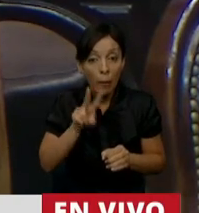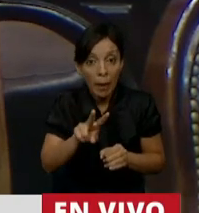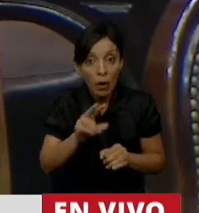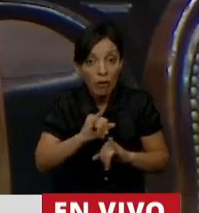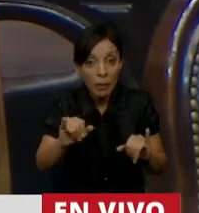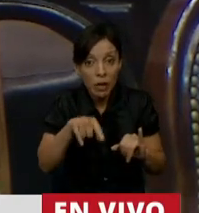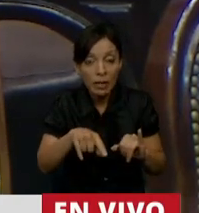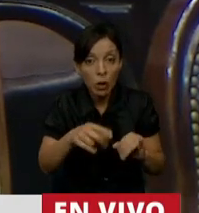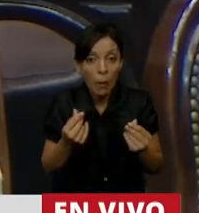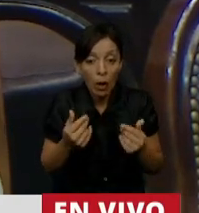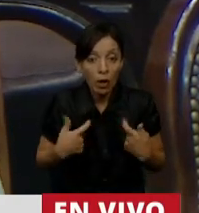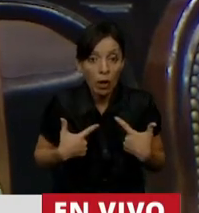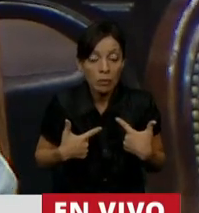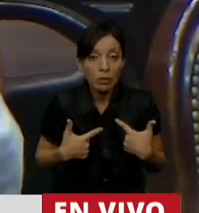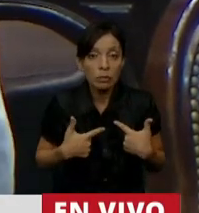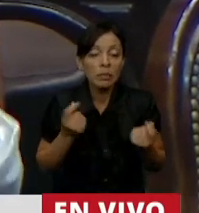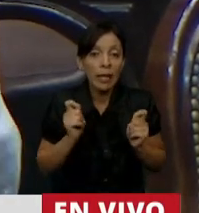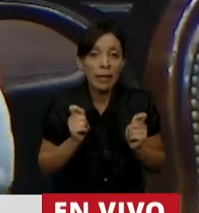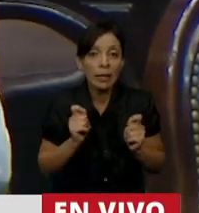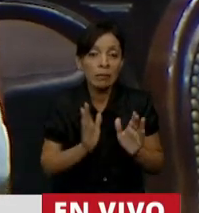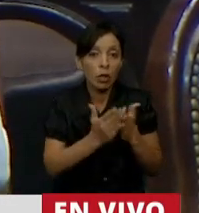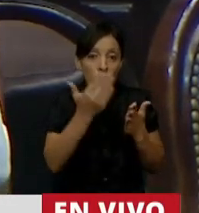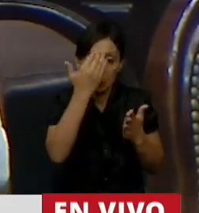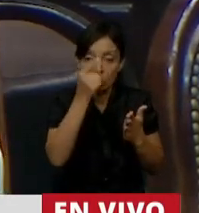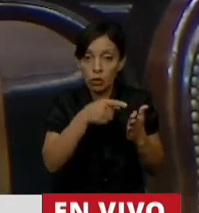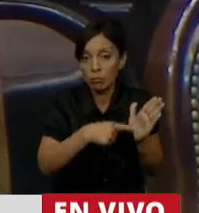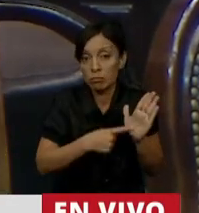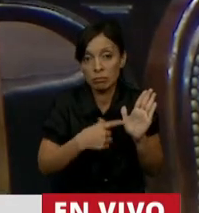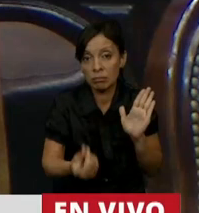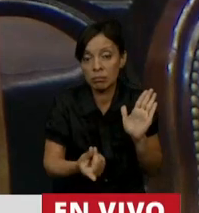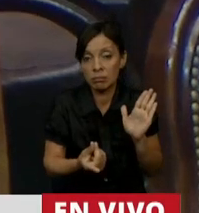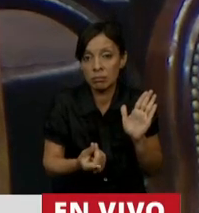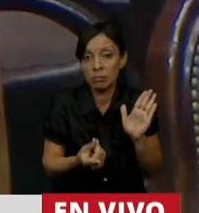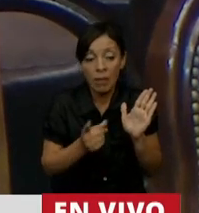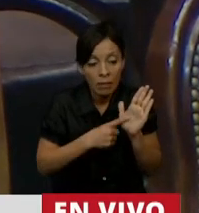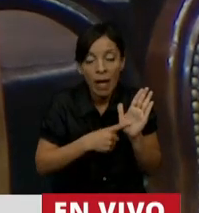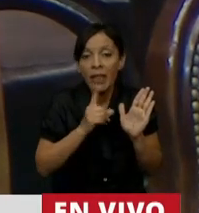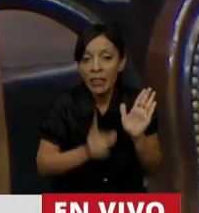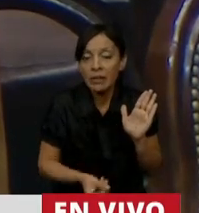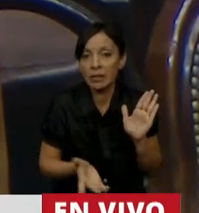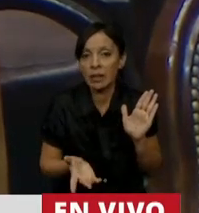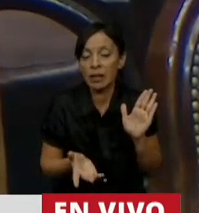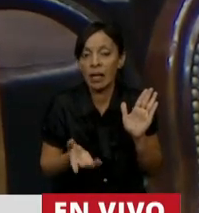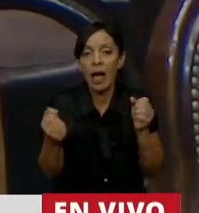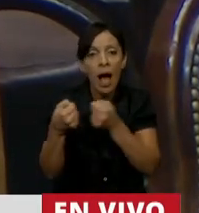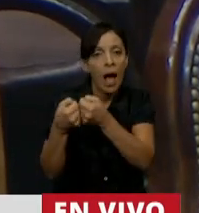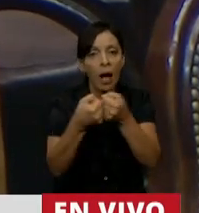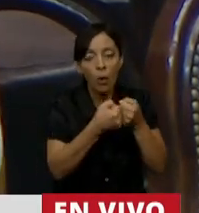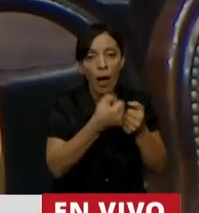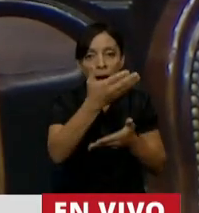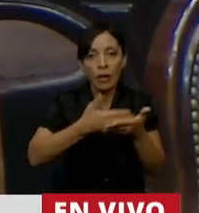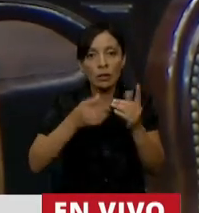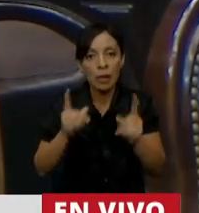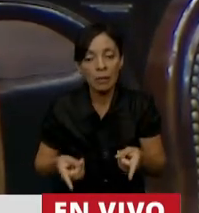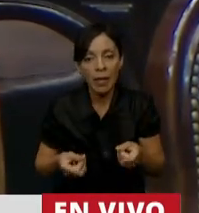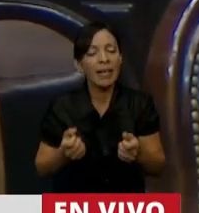ha establecido el Poder Constituyente a través de la propia Constitución, de los tratados que se han refrendado y